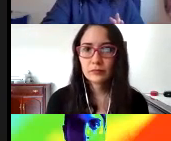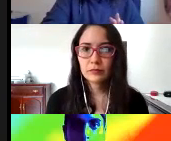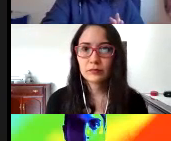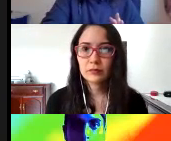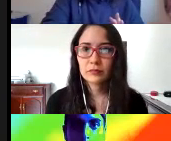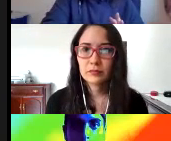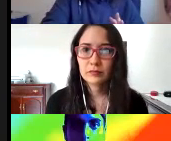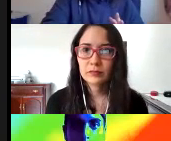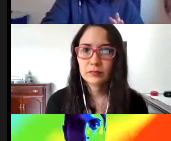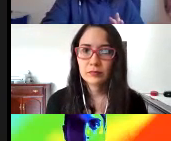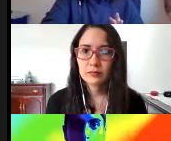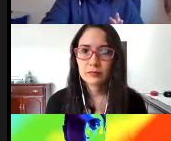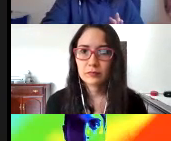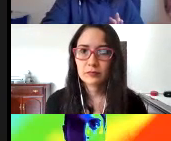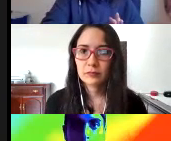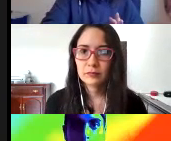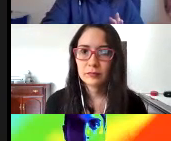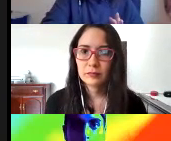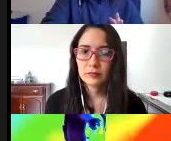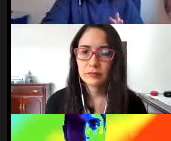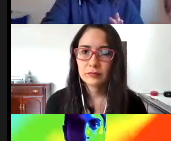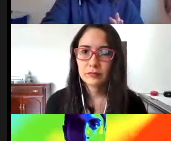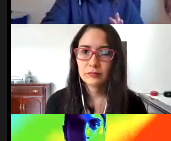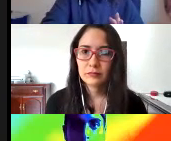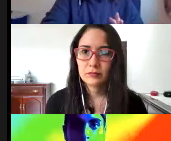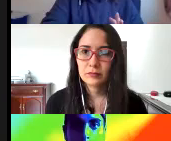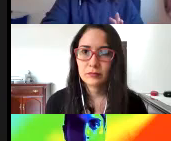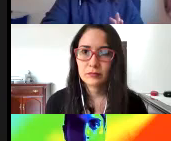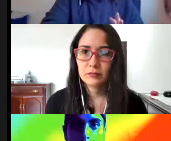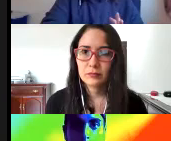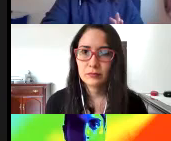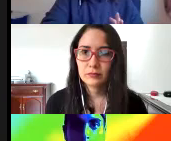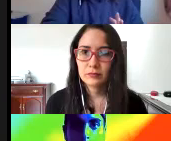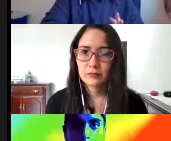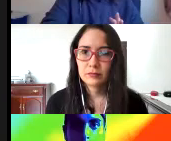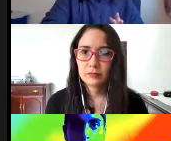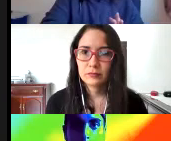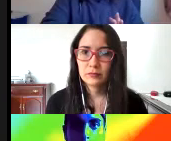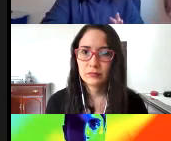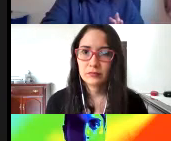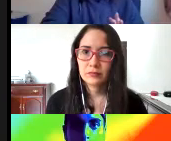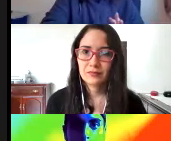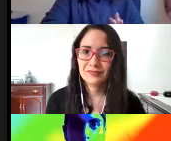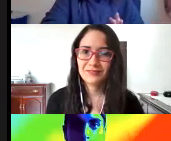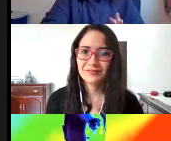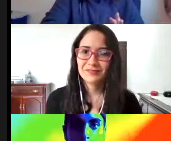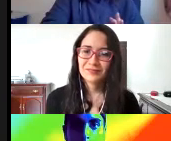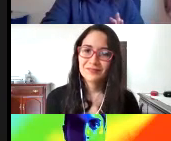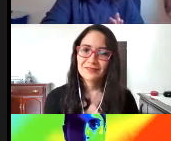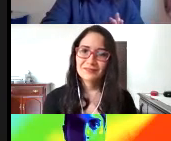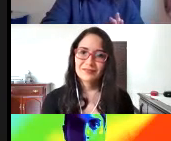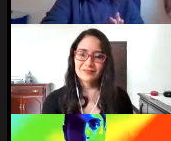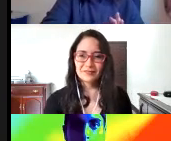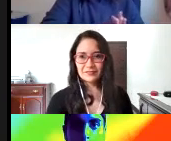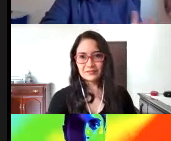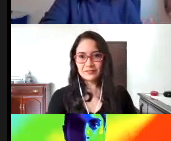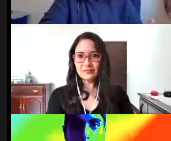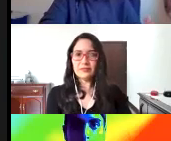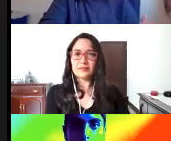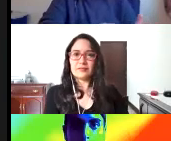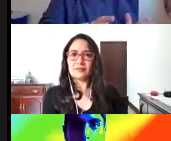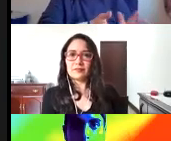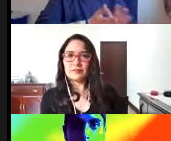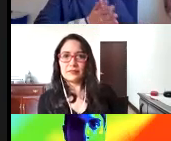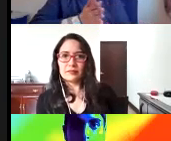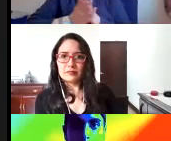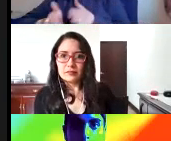También depende de qué tan Eutrofizado esté. Exacto, muy bien, gracias. Depende de qué tan